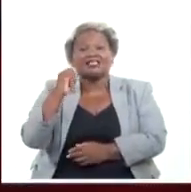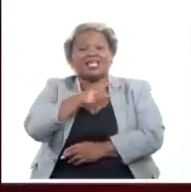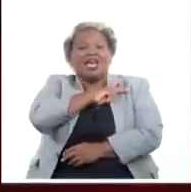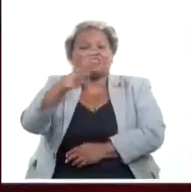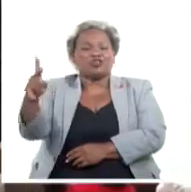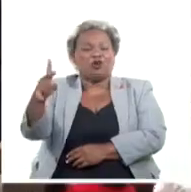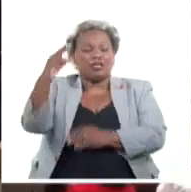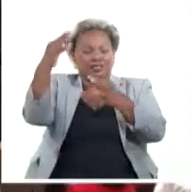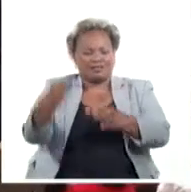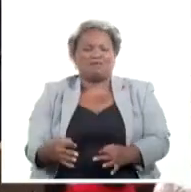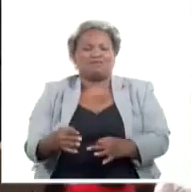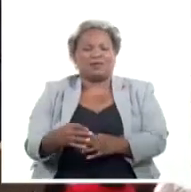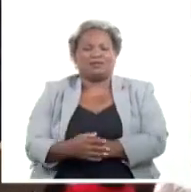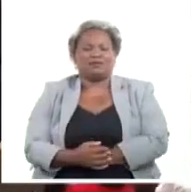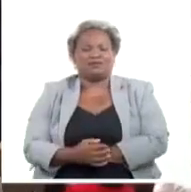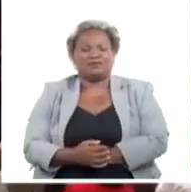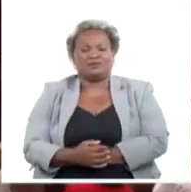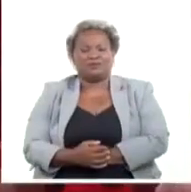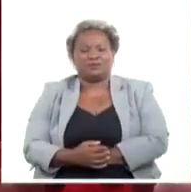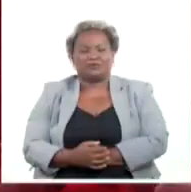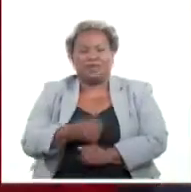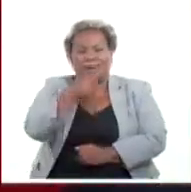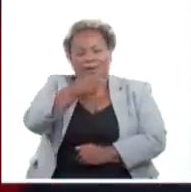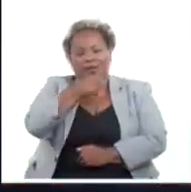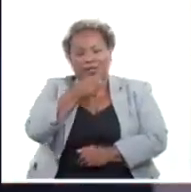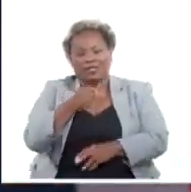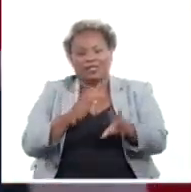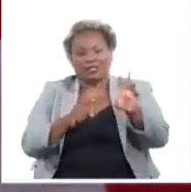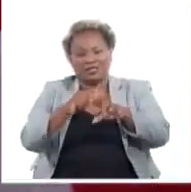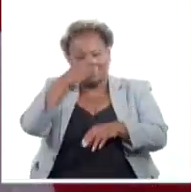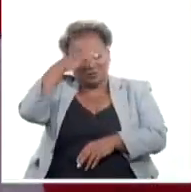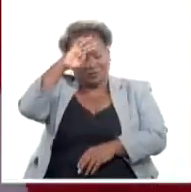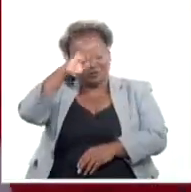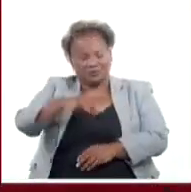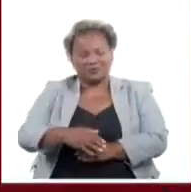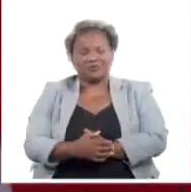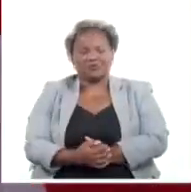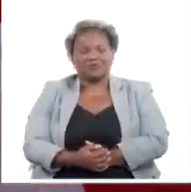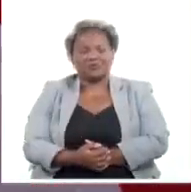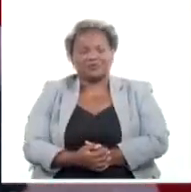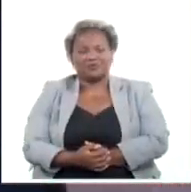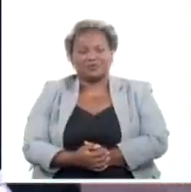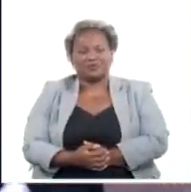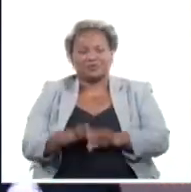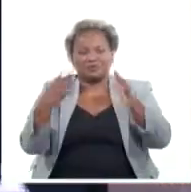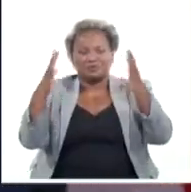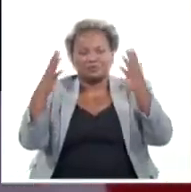siempre. Talía González, Sistema Informativo de la Televisión Cubana.